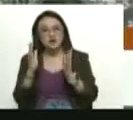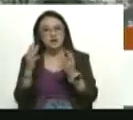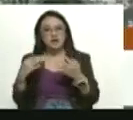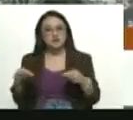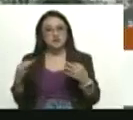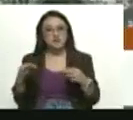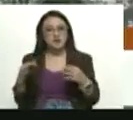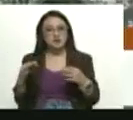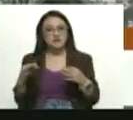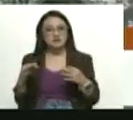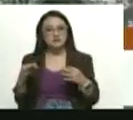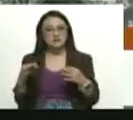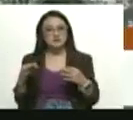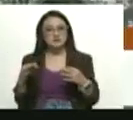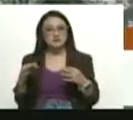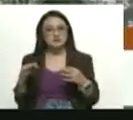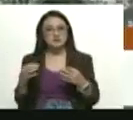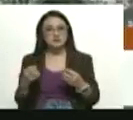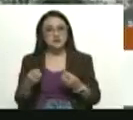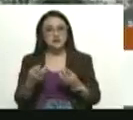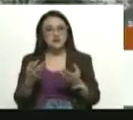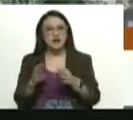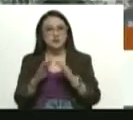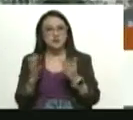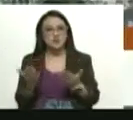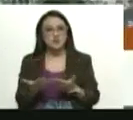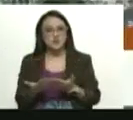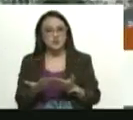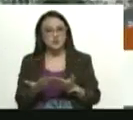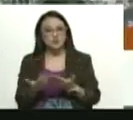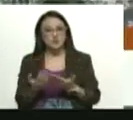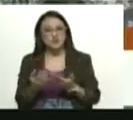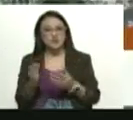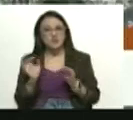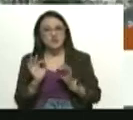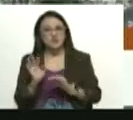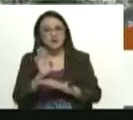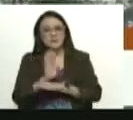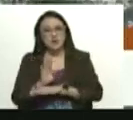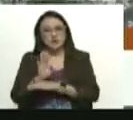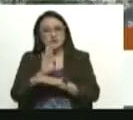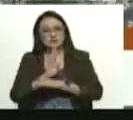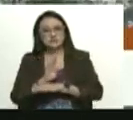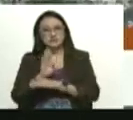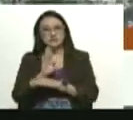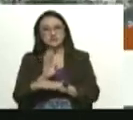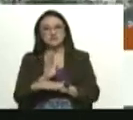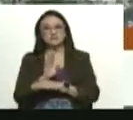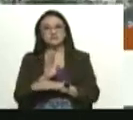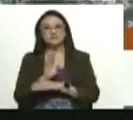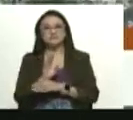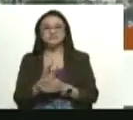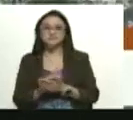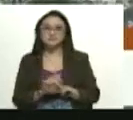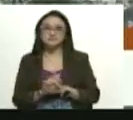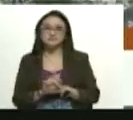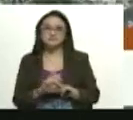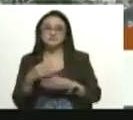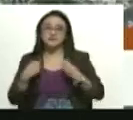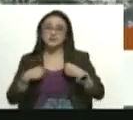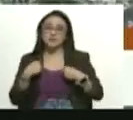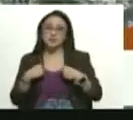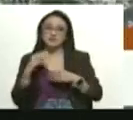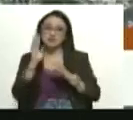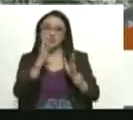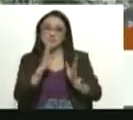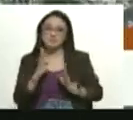nuestros bosques brindan al mundo. Medidas proteccionistas disfrazadas de preocupación ambiental por parte